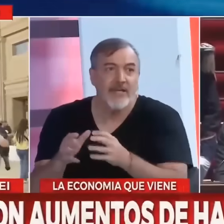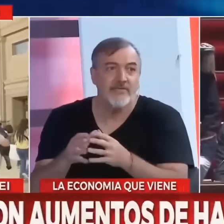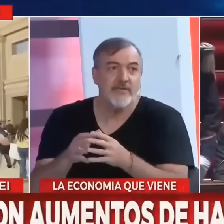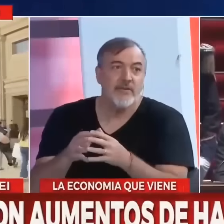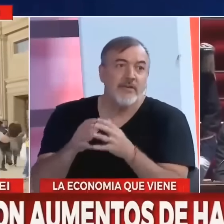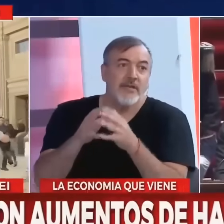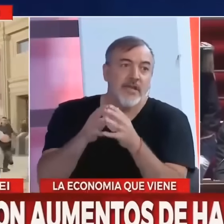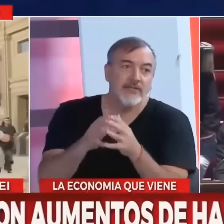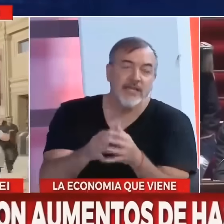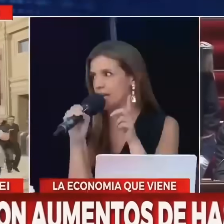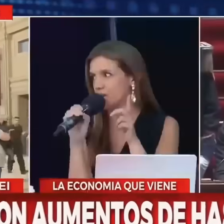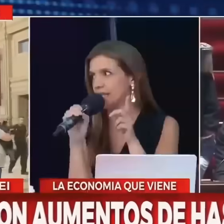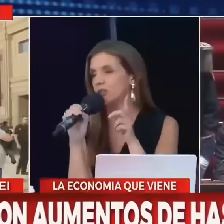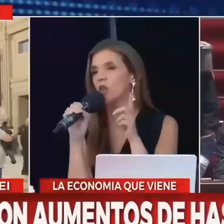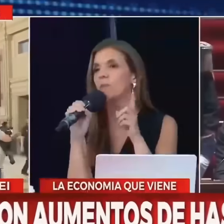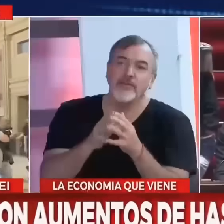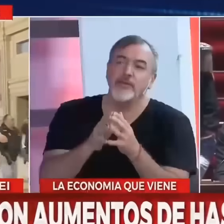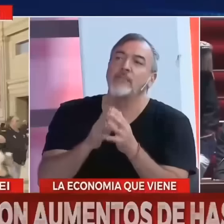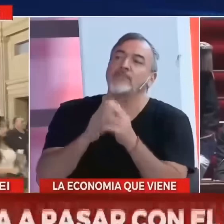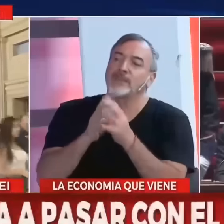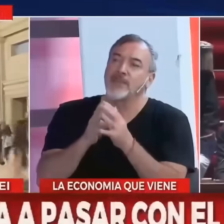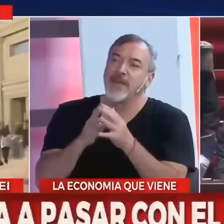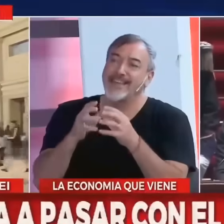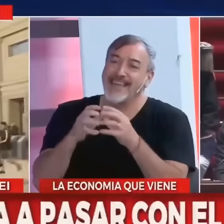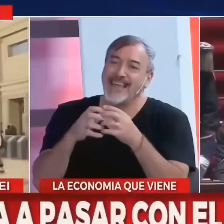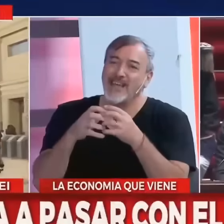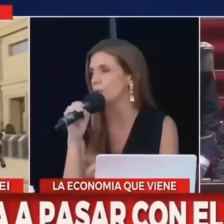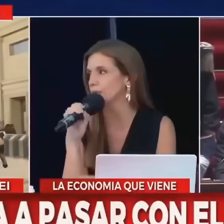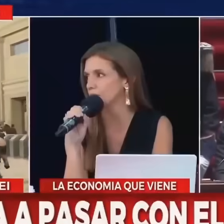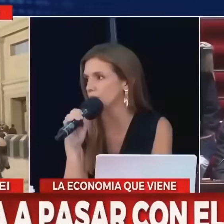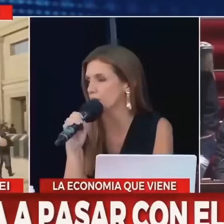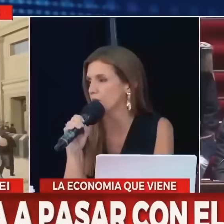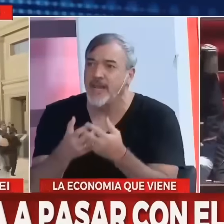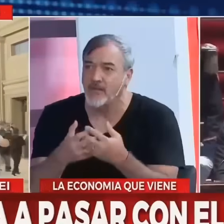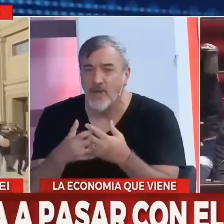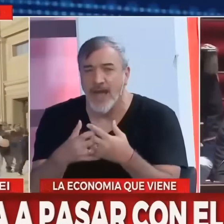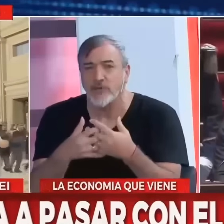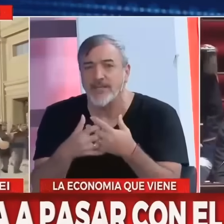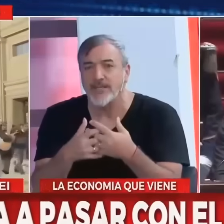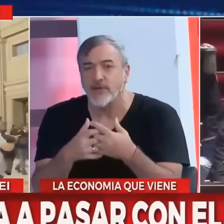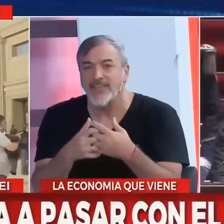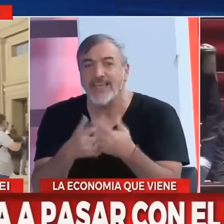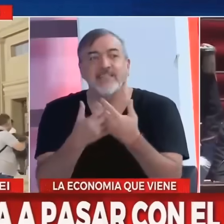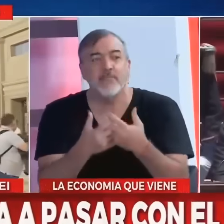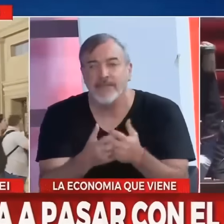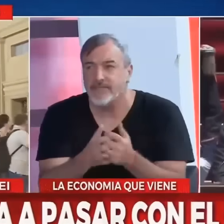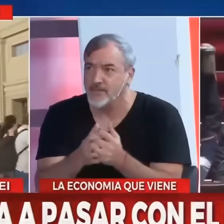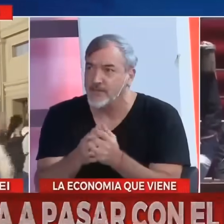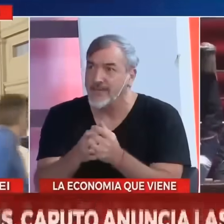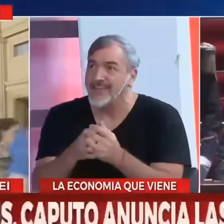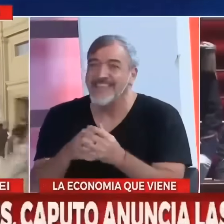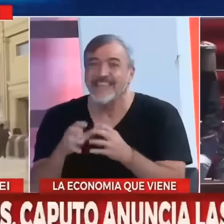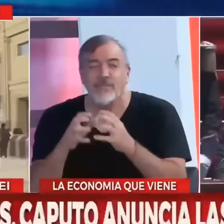est pasa en todos en todos los gobiernos todos persen a losos polí hay que corregir algo Hay un intento de